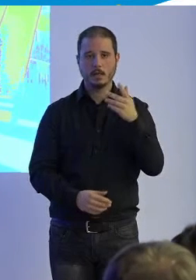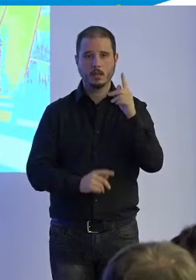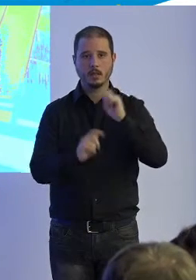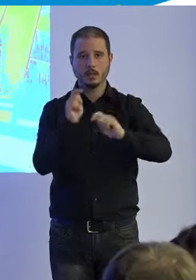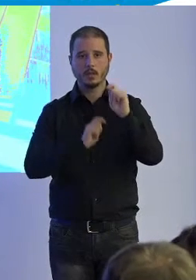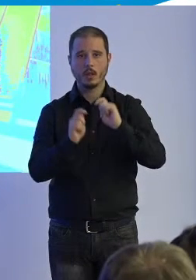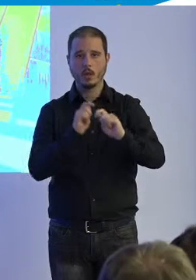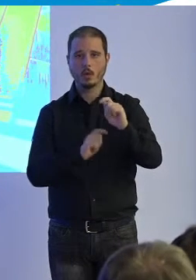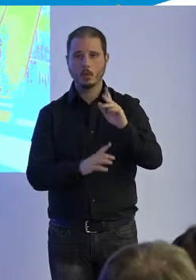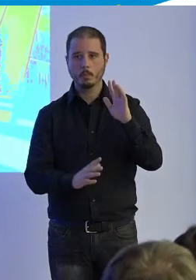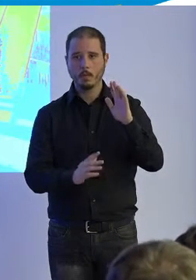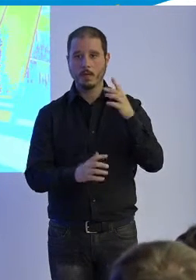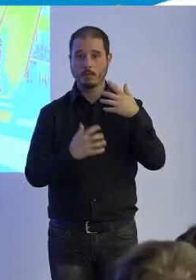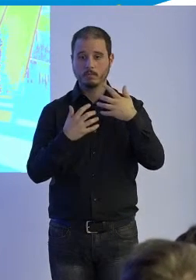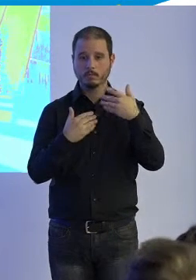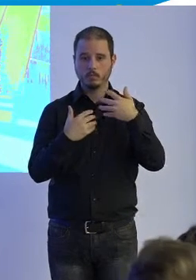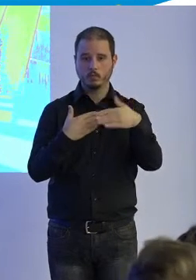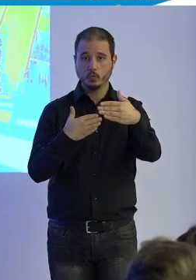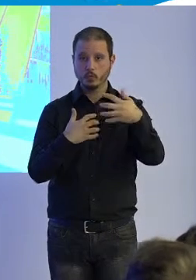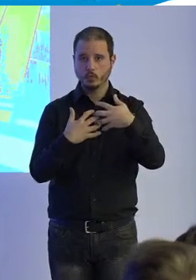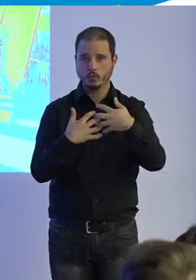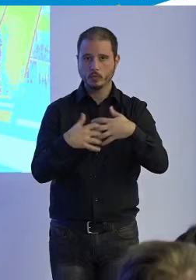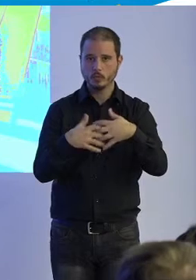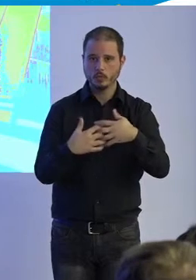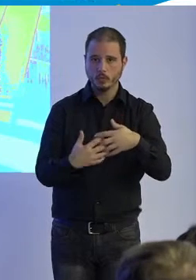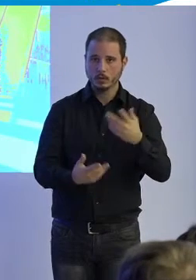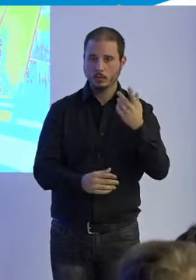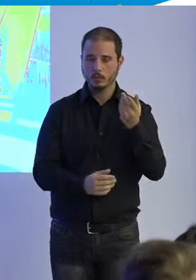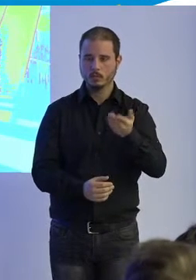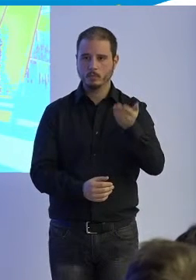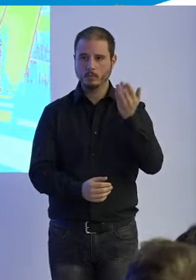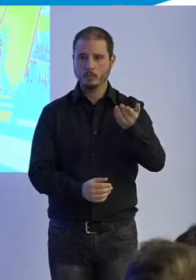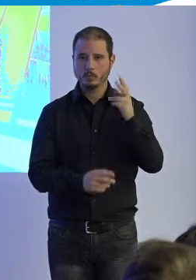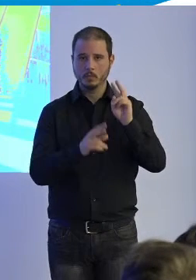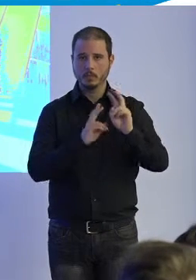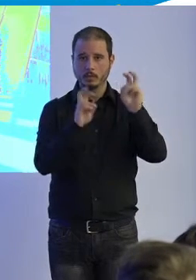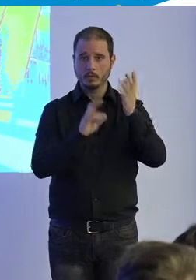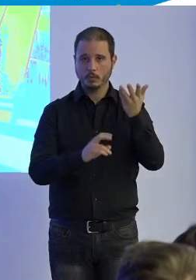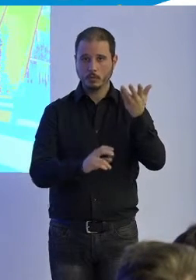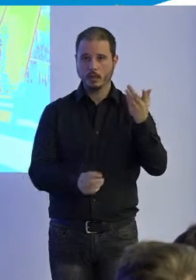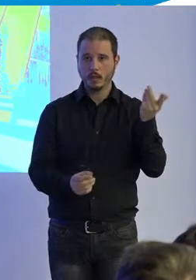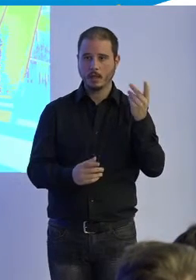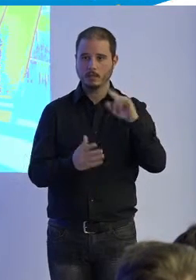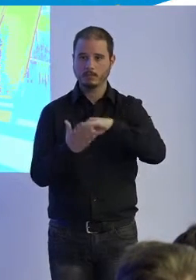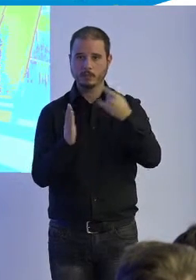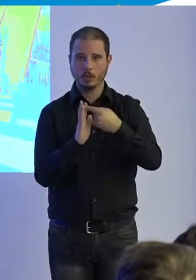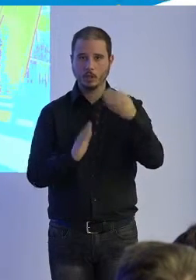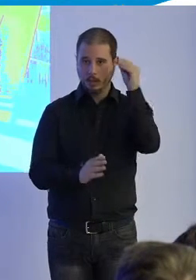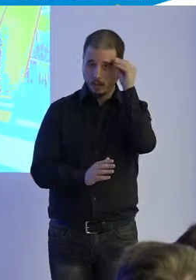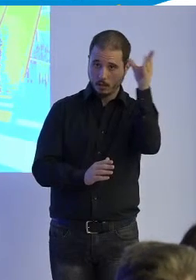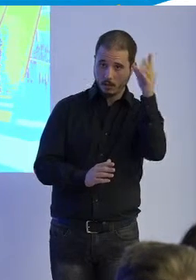para la fábrica del futuro, que tiene mucho que decir también de tecnologías como realidad aumentada y